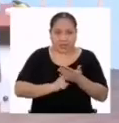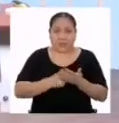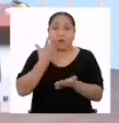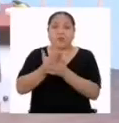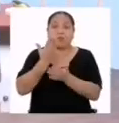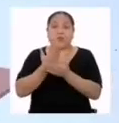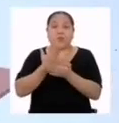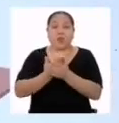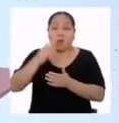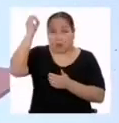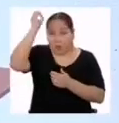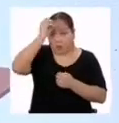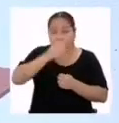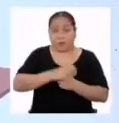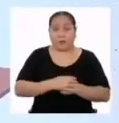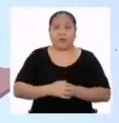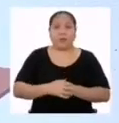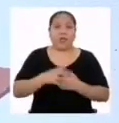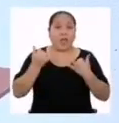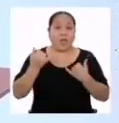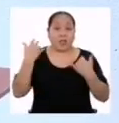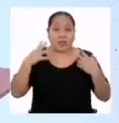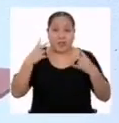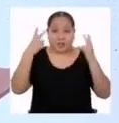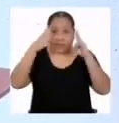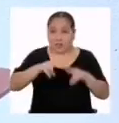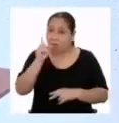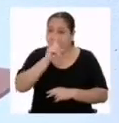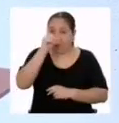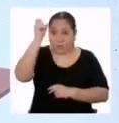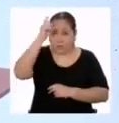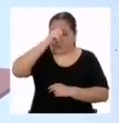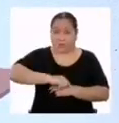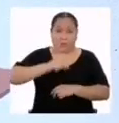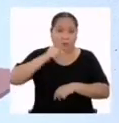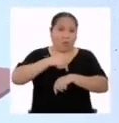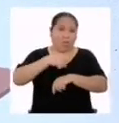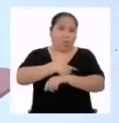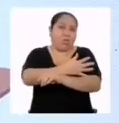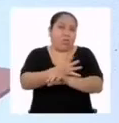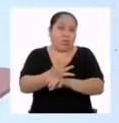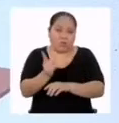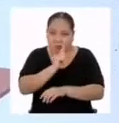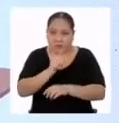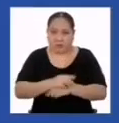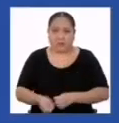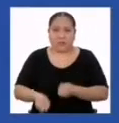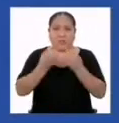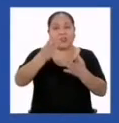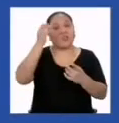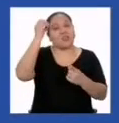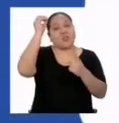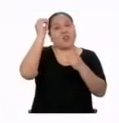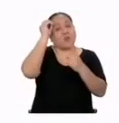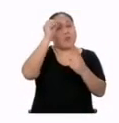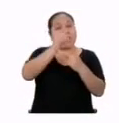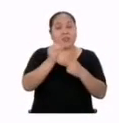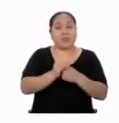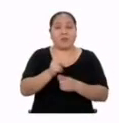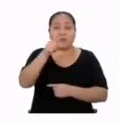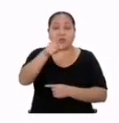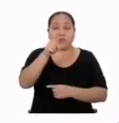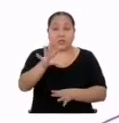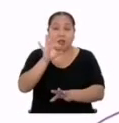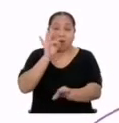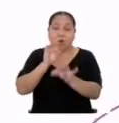sustentar nuestra opinión. Ahora que ya vieron que no es tan difícil y que no toma tanto tiempo, les dejo este reto.